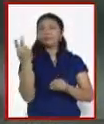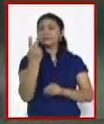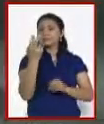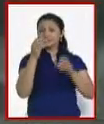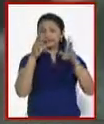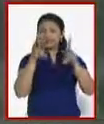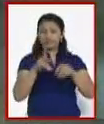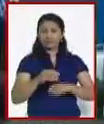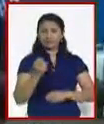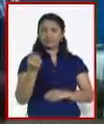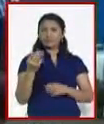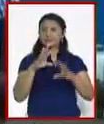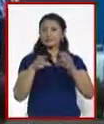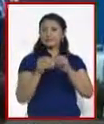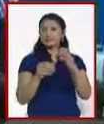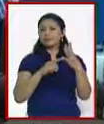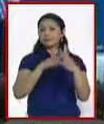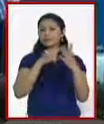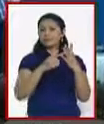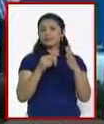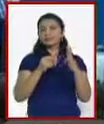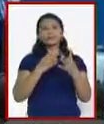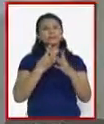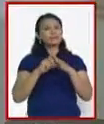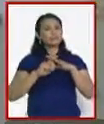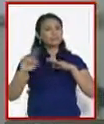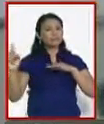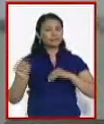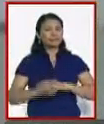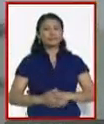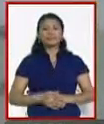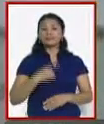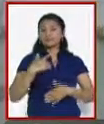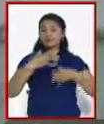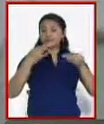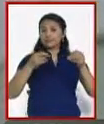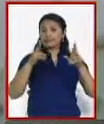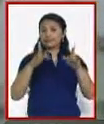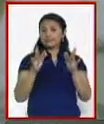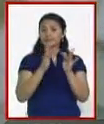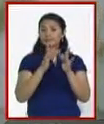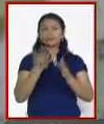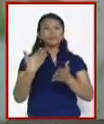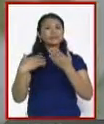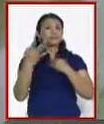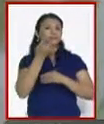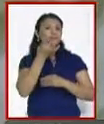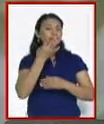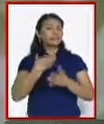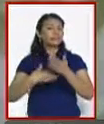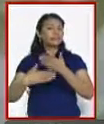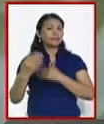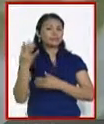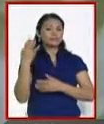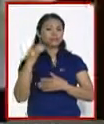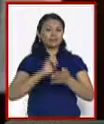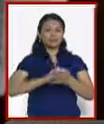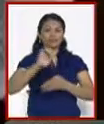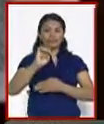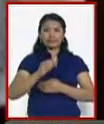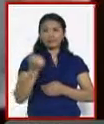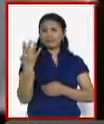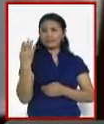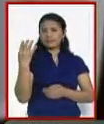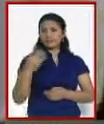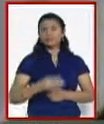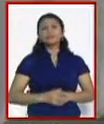pareja y 2 personas más que estarían prófugas en este momento. Se estableció que la víctima estuvo ligado al narcotráfico desde el pasado 14 de enero